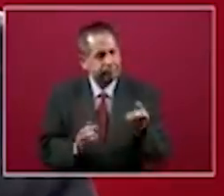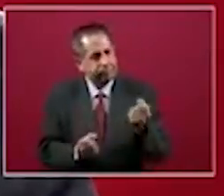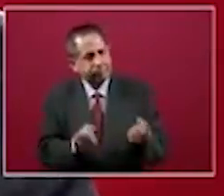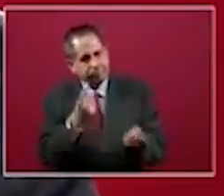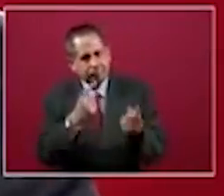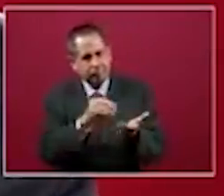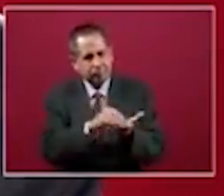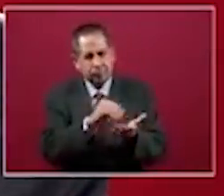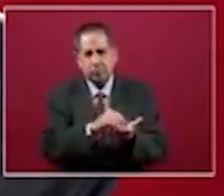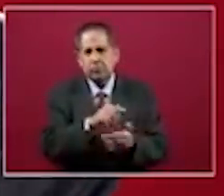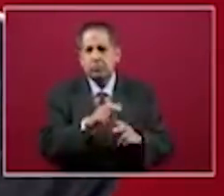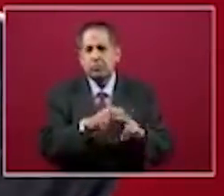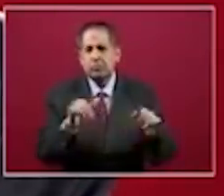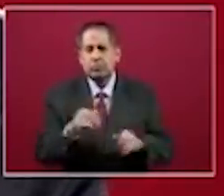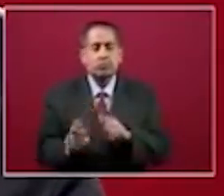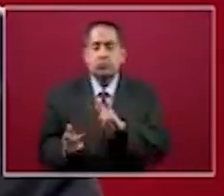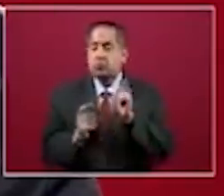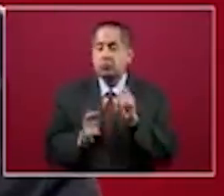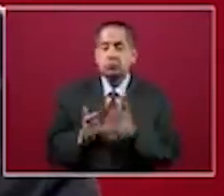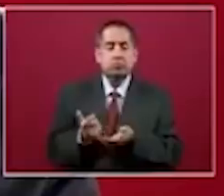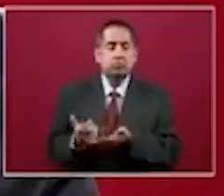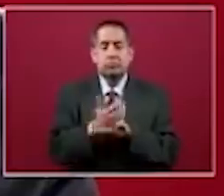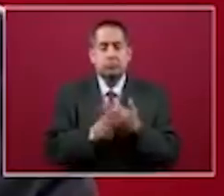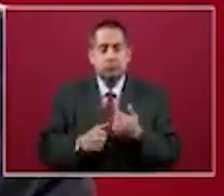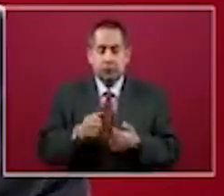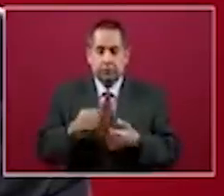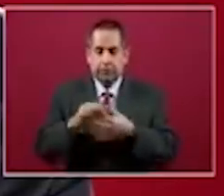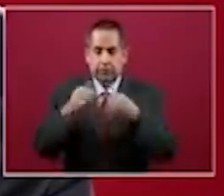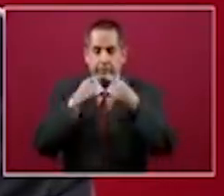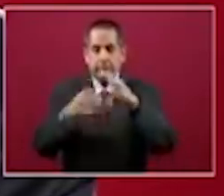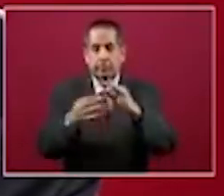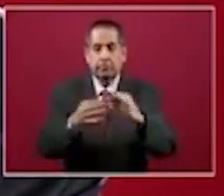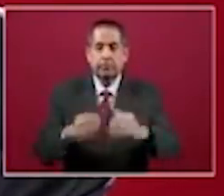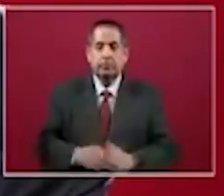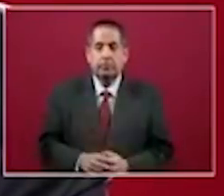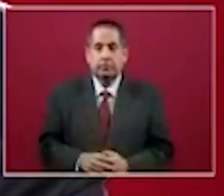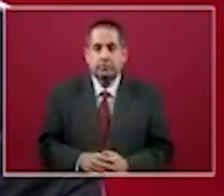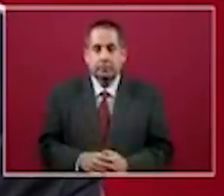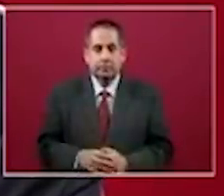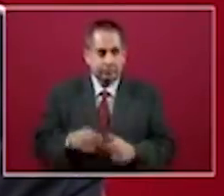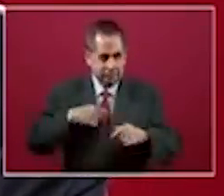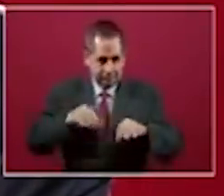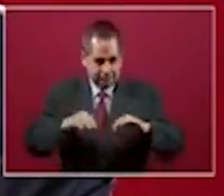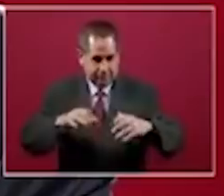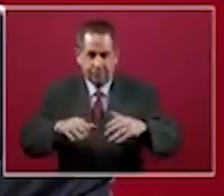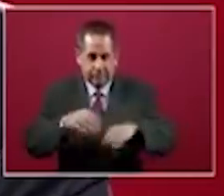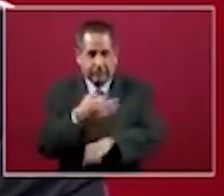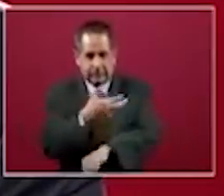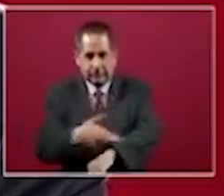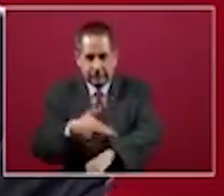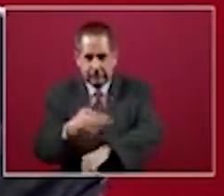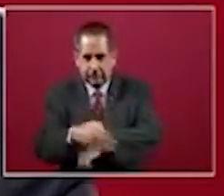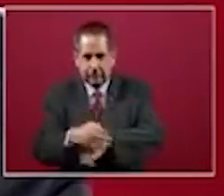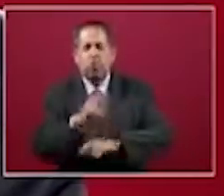todavía ni están cobrando, o sea, porque están haciendo su trámite. De